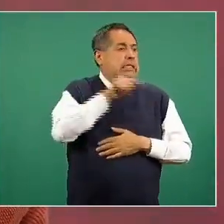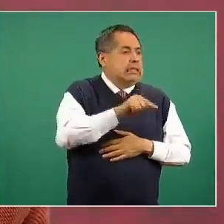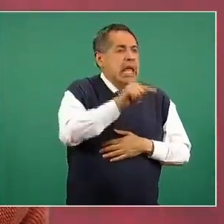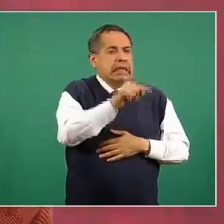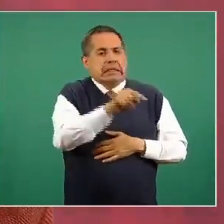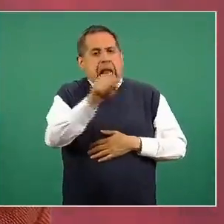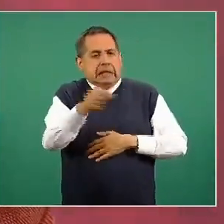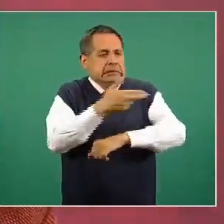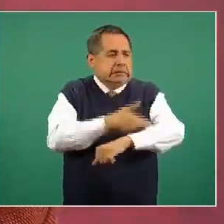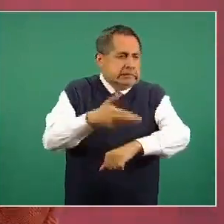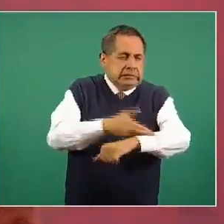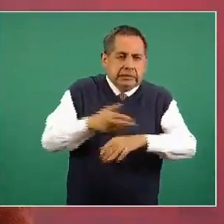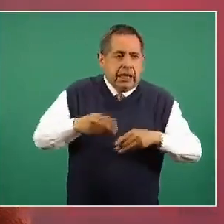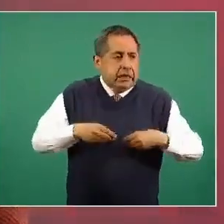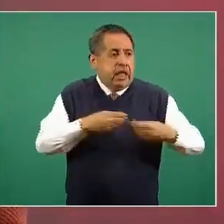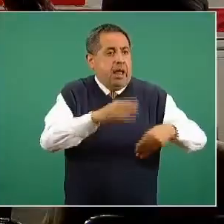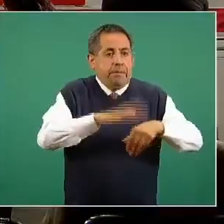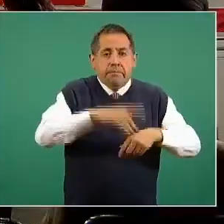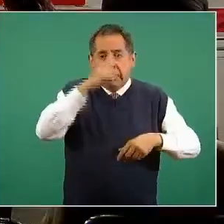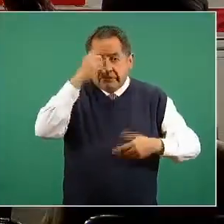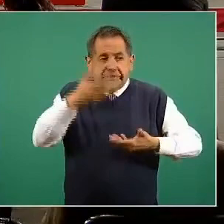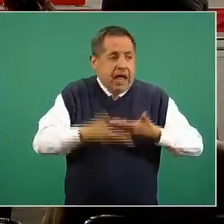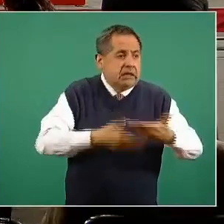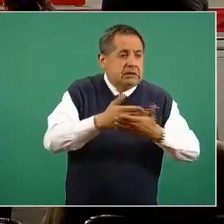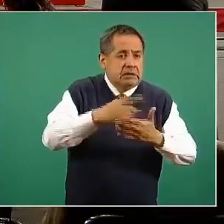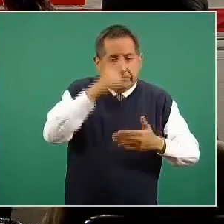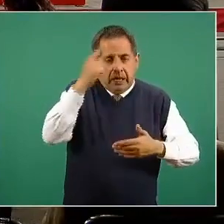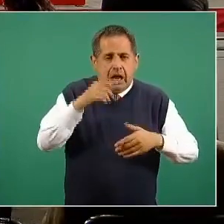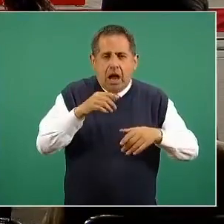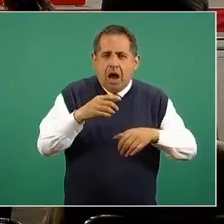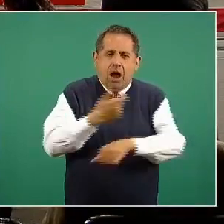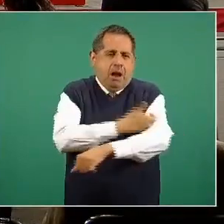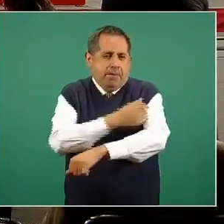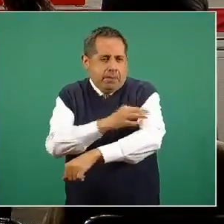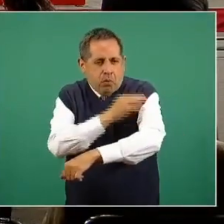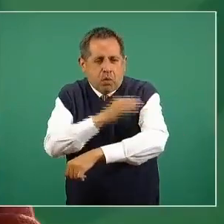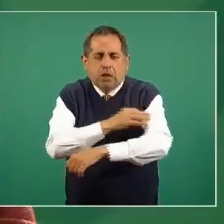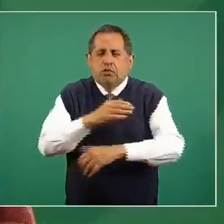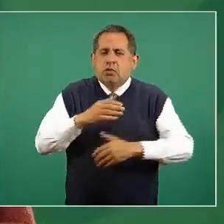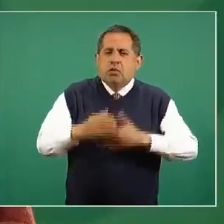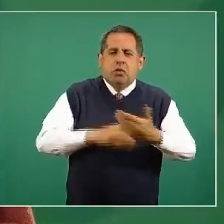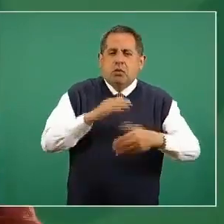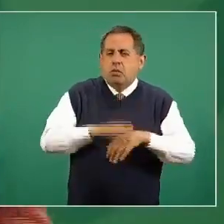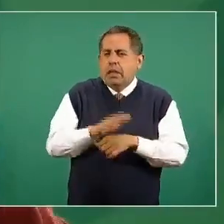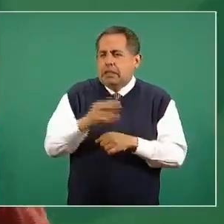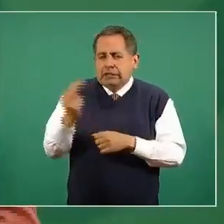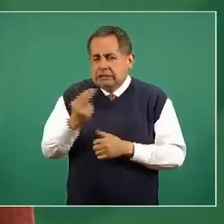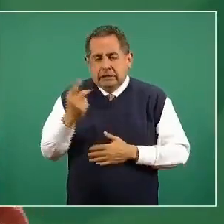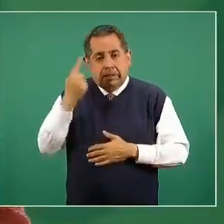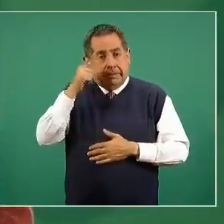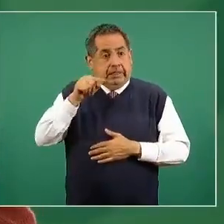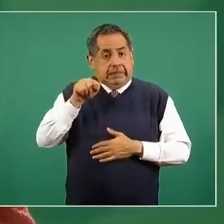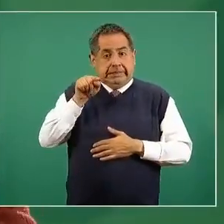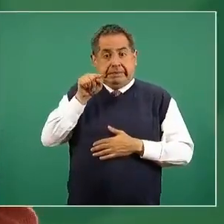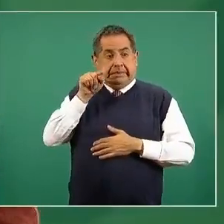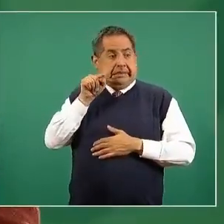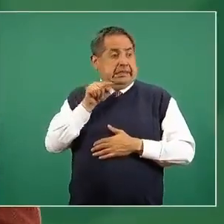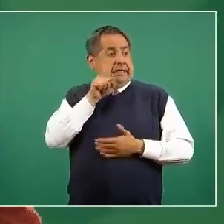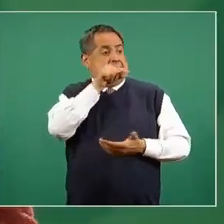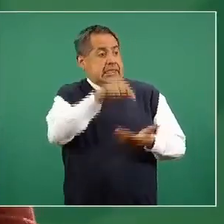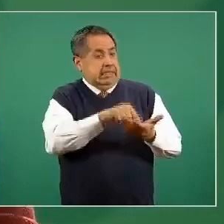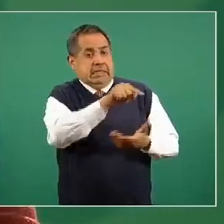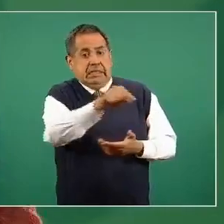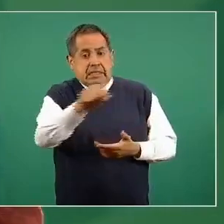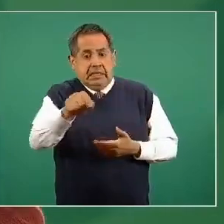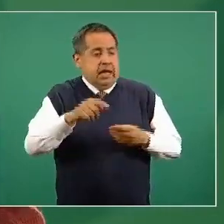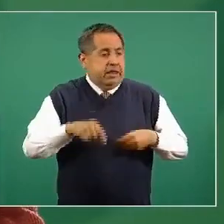brigada es facilitar el proceso de vacunación, facilitar la logística necesaria para que en el punto de uso